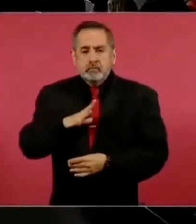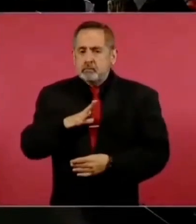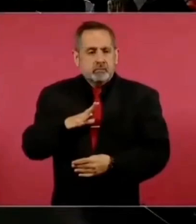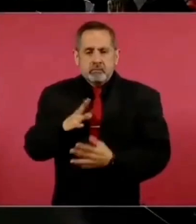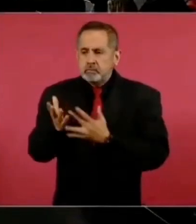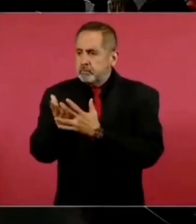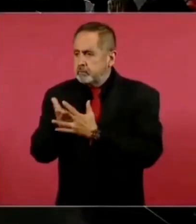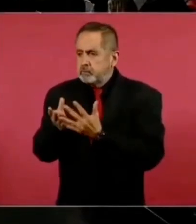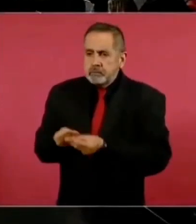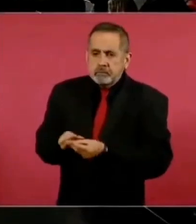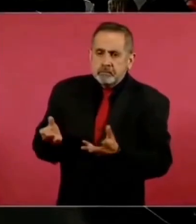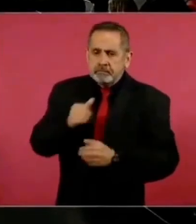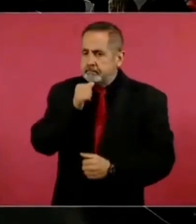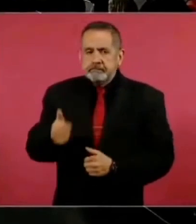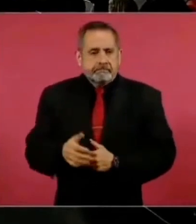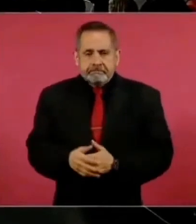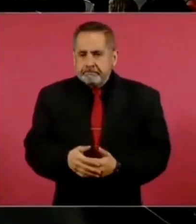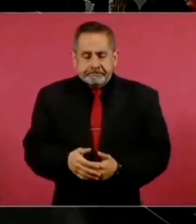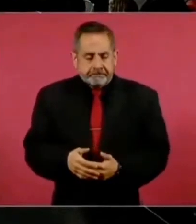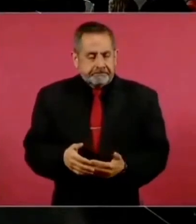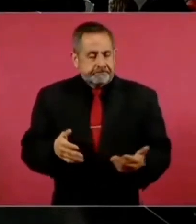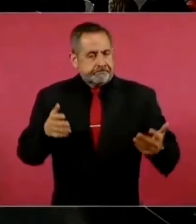Bueno, llegaron al extremo